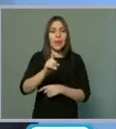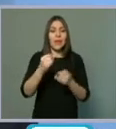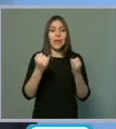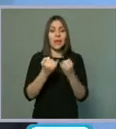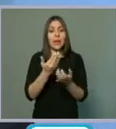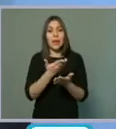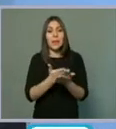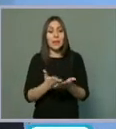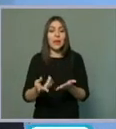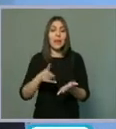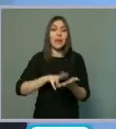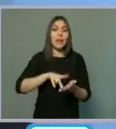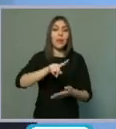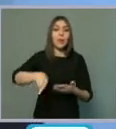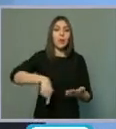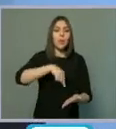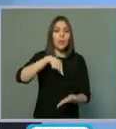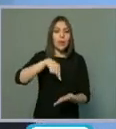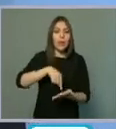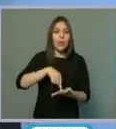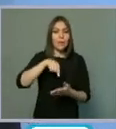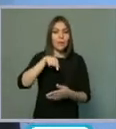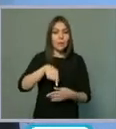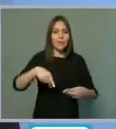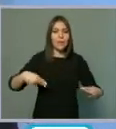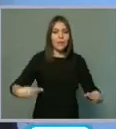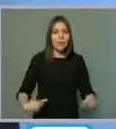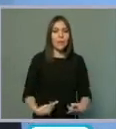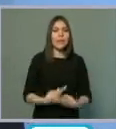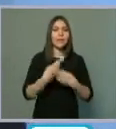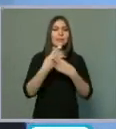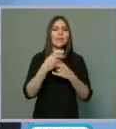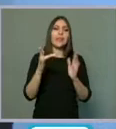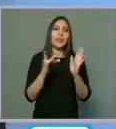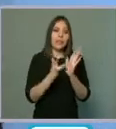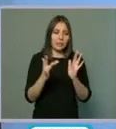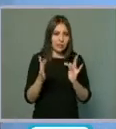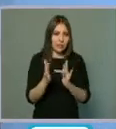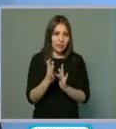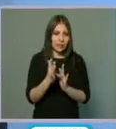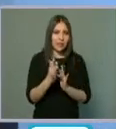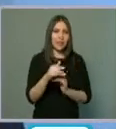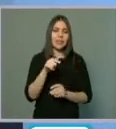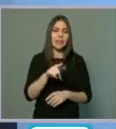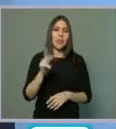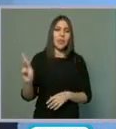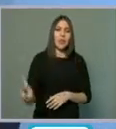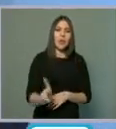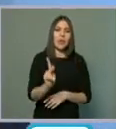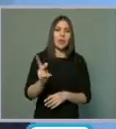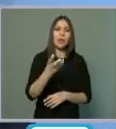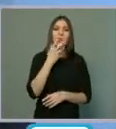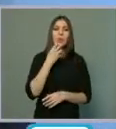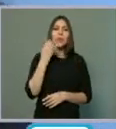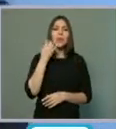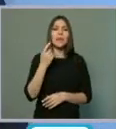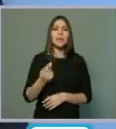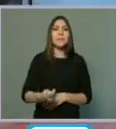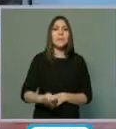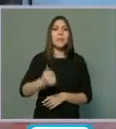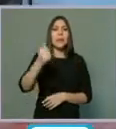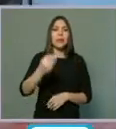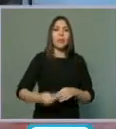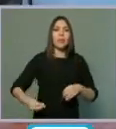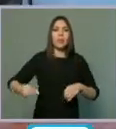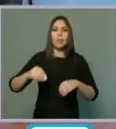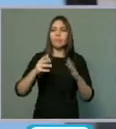en donde nace este gran personaje que es Jesucristo. El pueblo judío asienta sus primeros grandes templos. Dos grandes templos